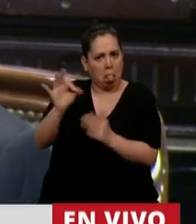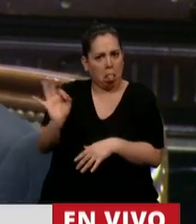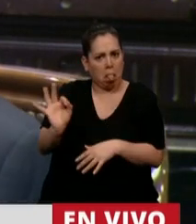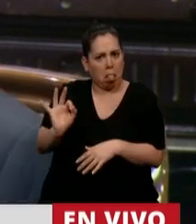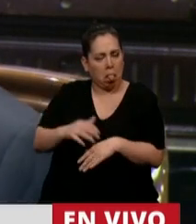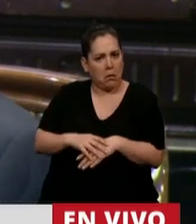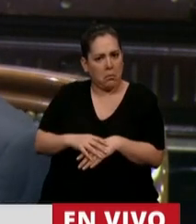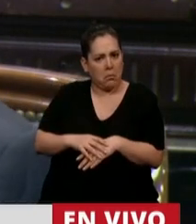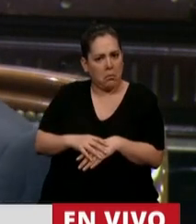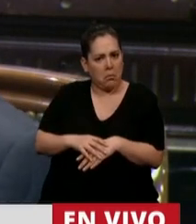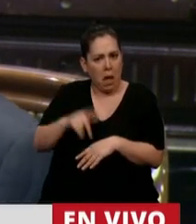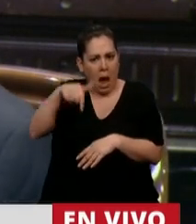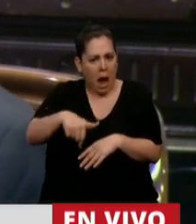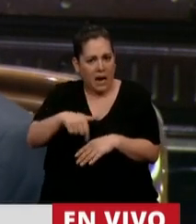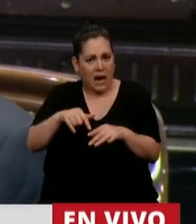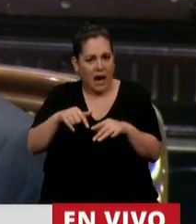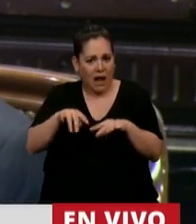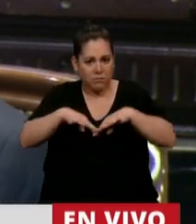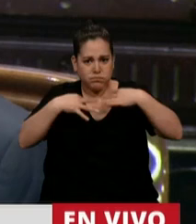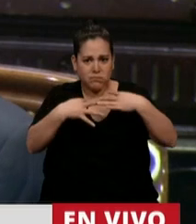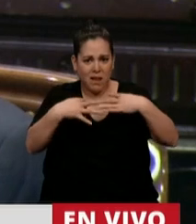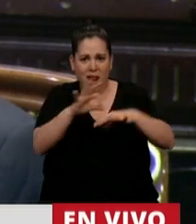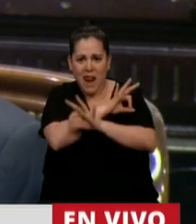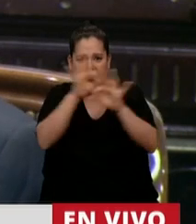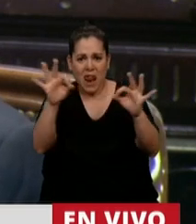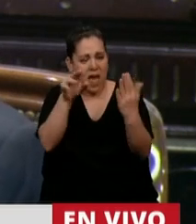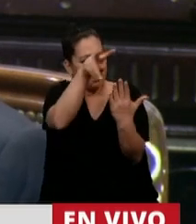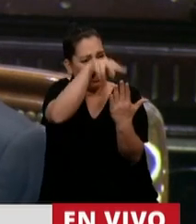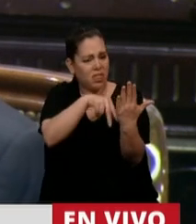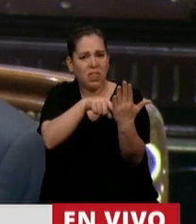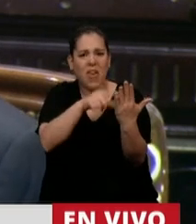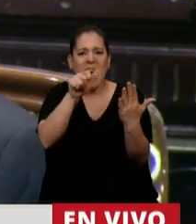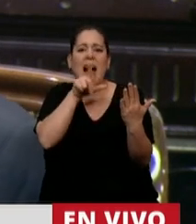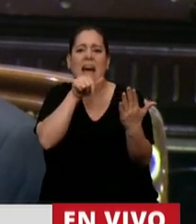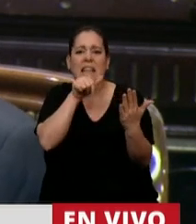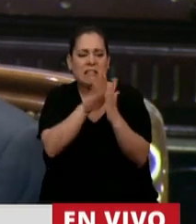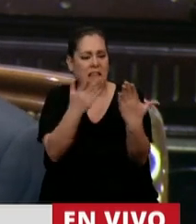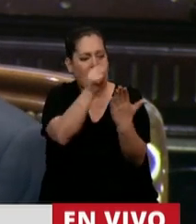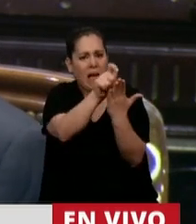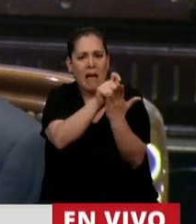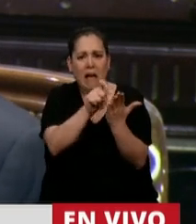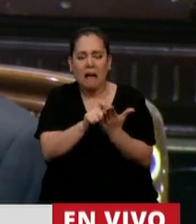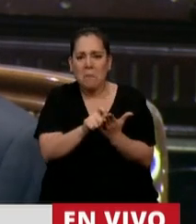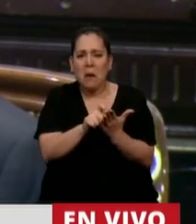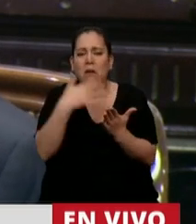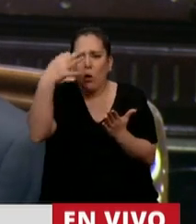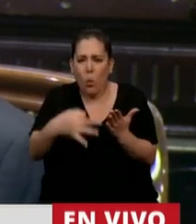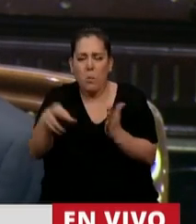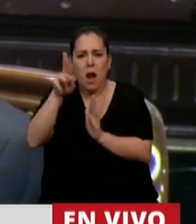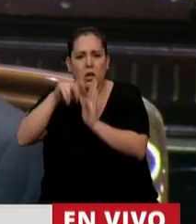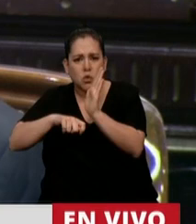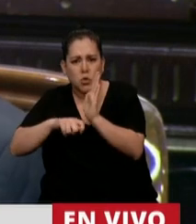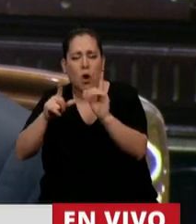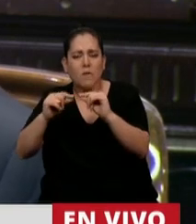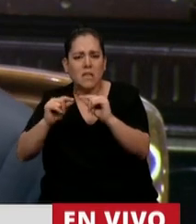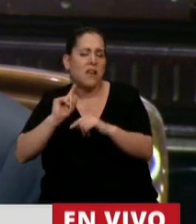esta sesión ha leído un acta de labor parlamentaria que en los términos que establece la resolución que en su momento, el